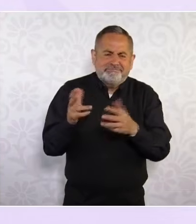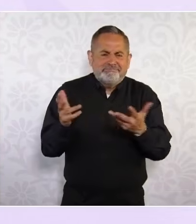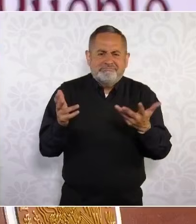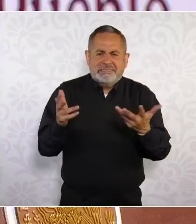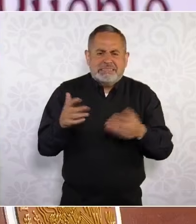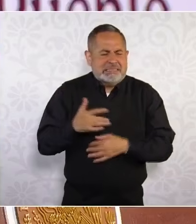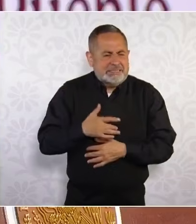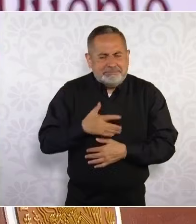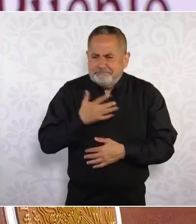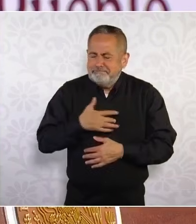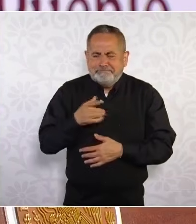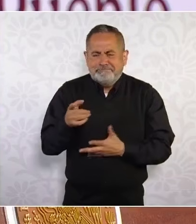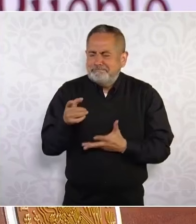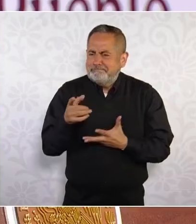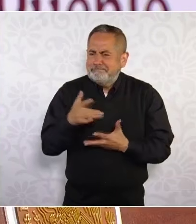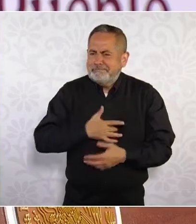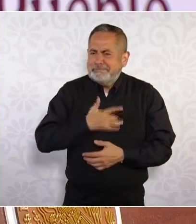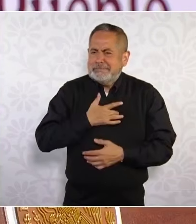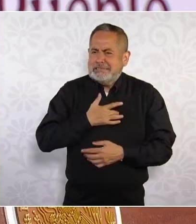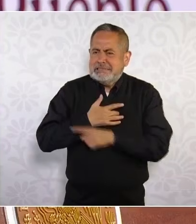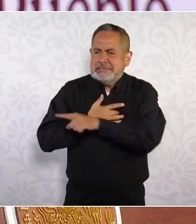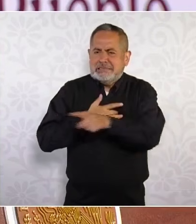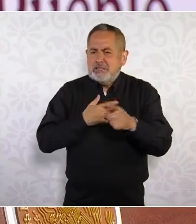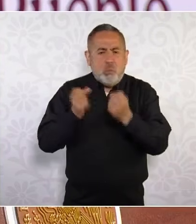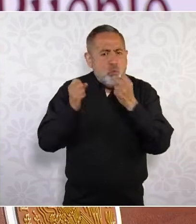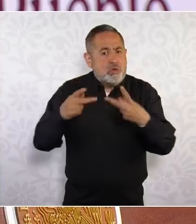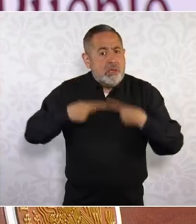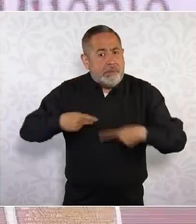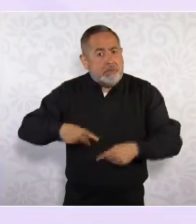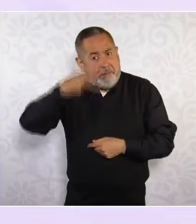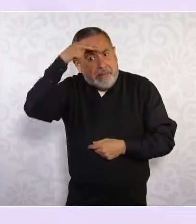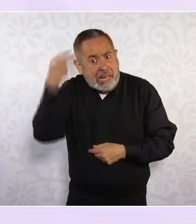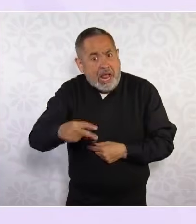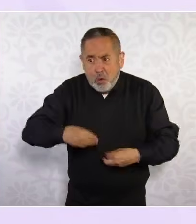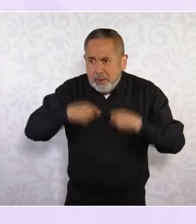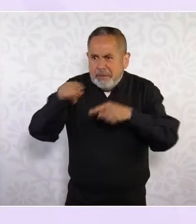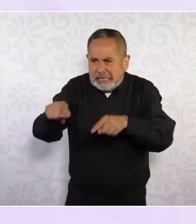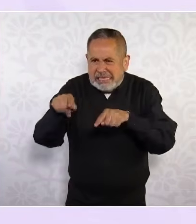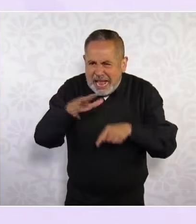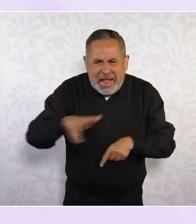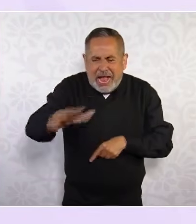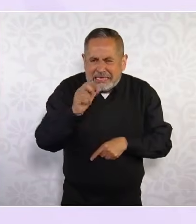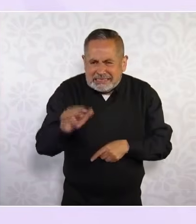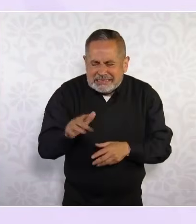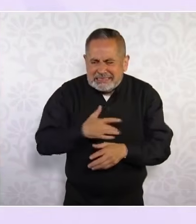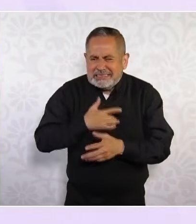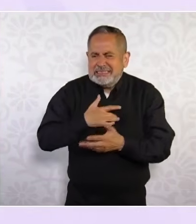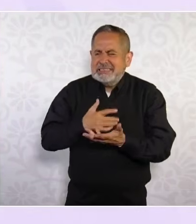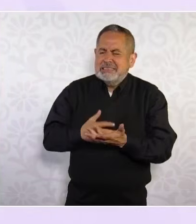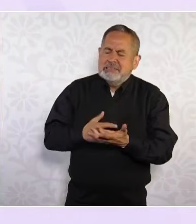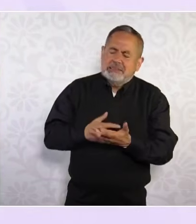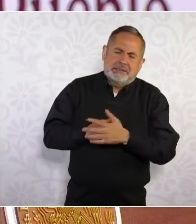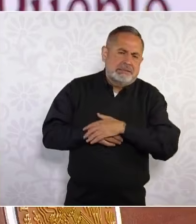y sentimiento por la situación que viven muchos compatriotas en nuestro país. Y uno de los temas que